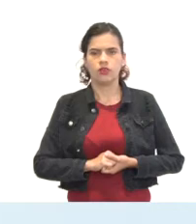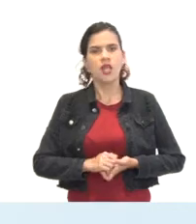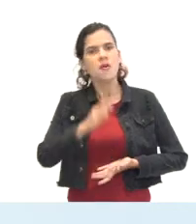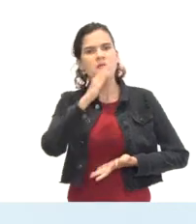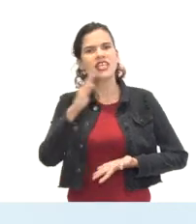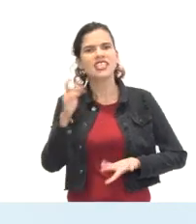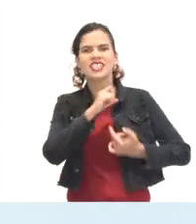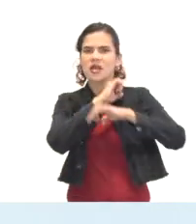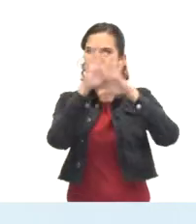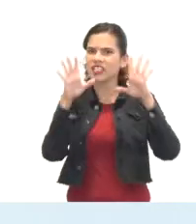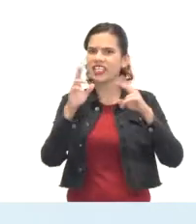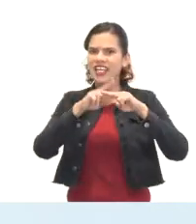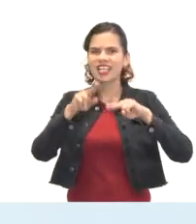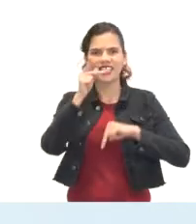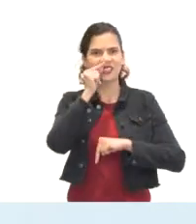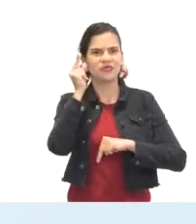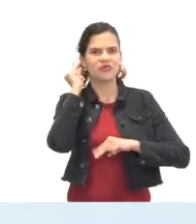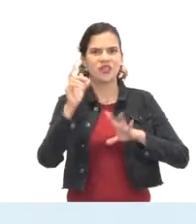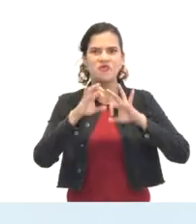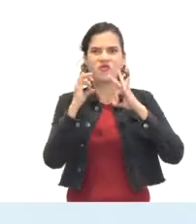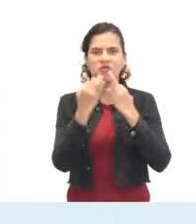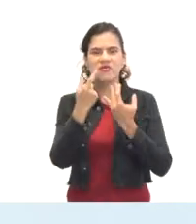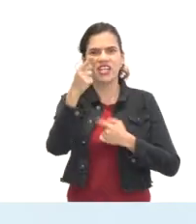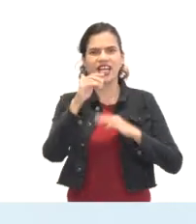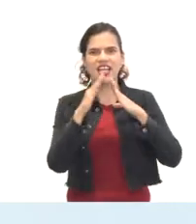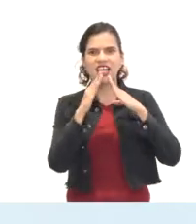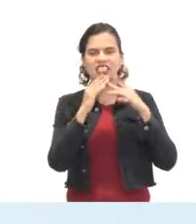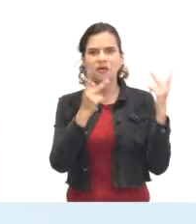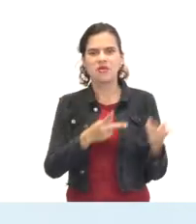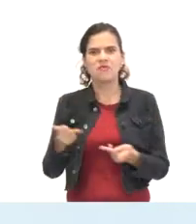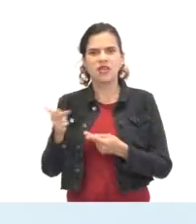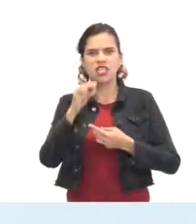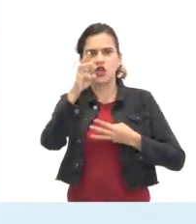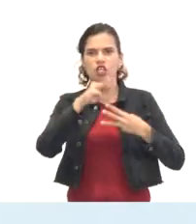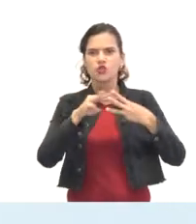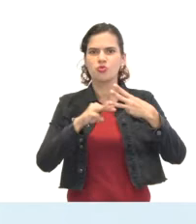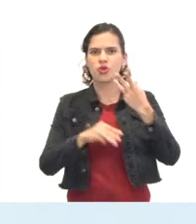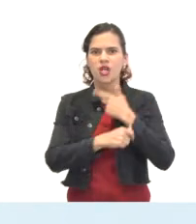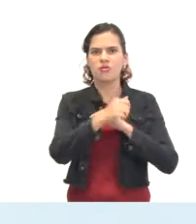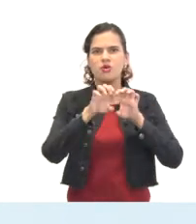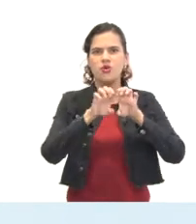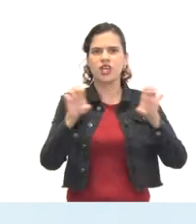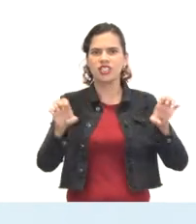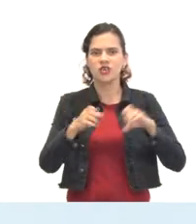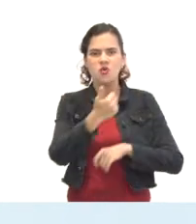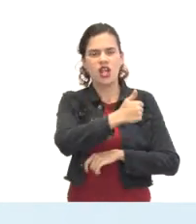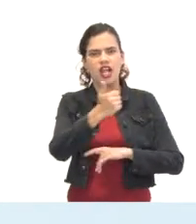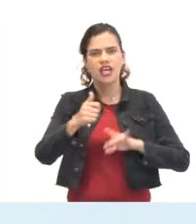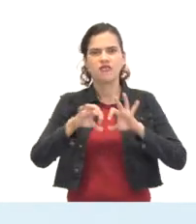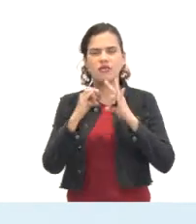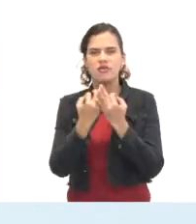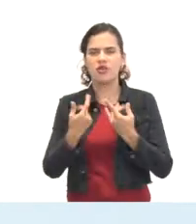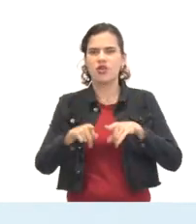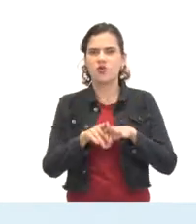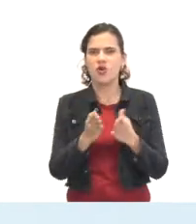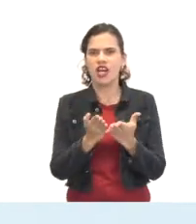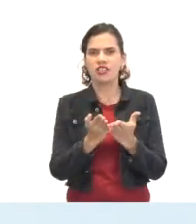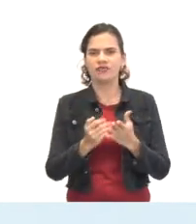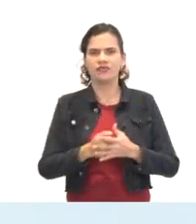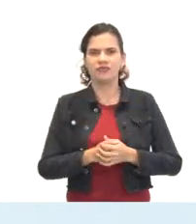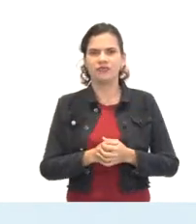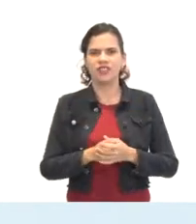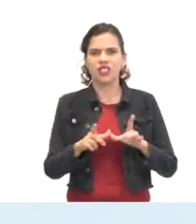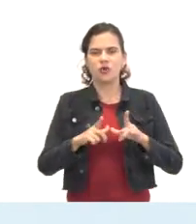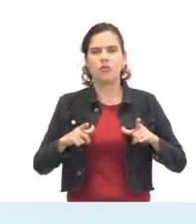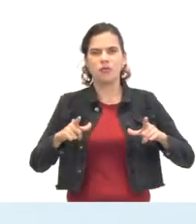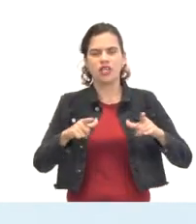Bendecida mañana, niños, niñas, familia en casa. Bienvenidos a tu programa educativo favorito, Cada Familia Una Escuela, en